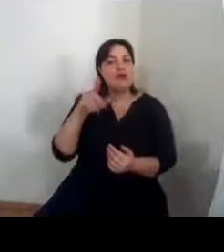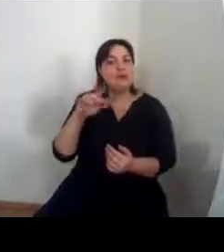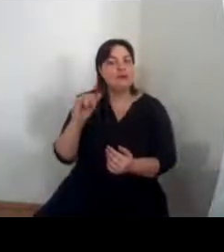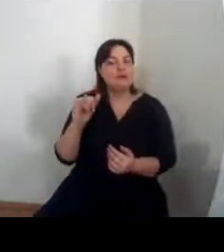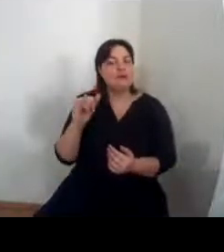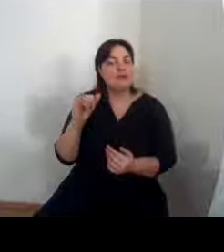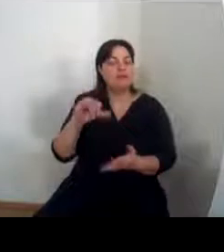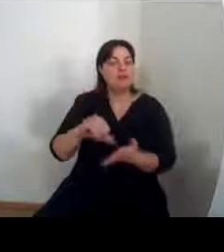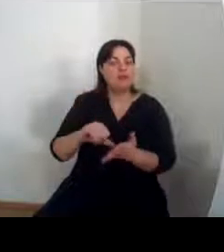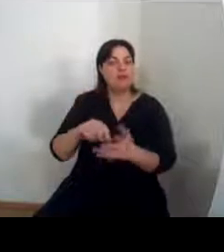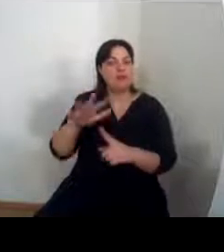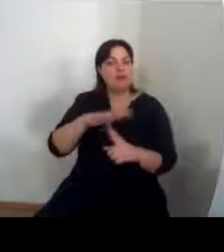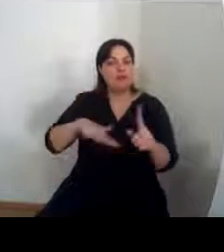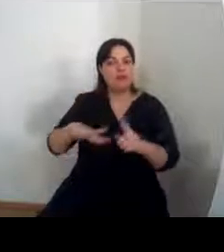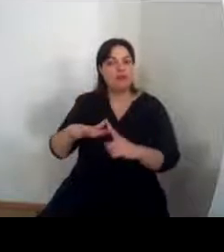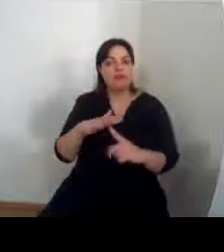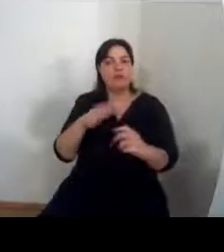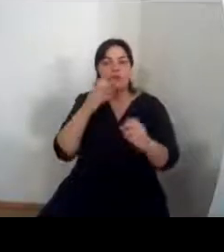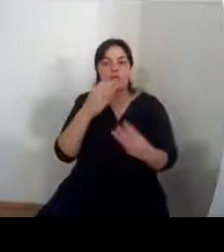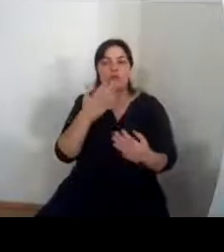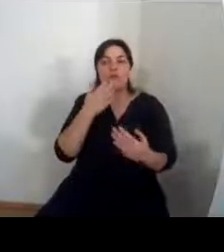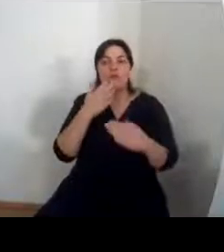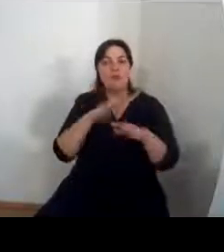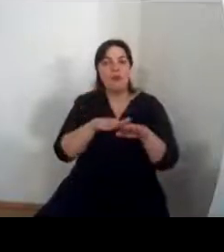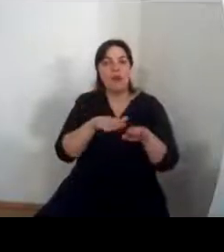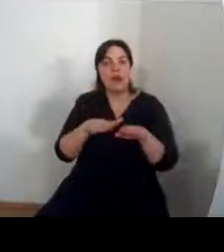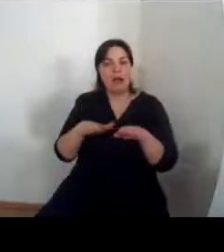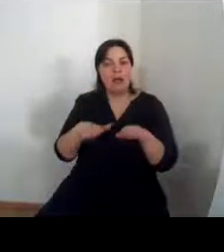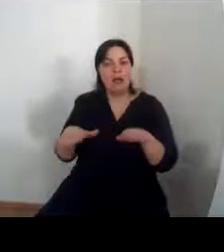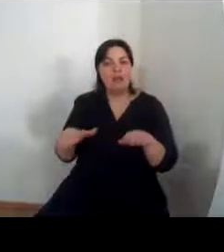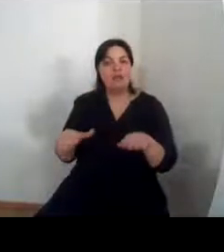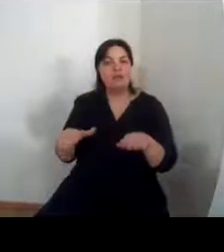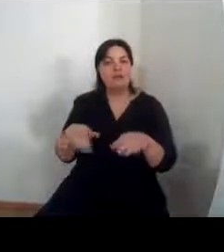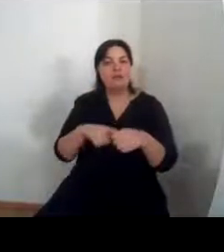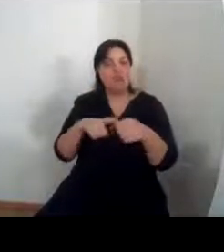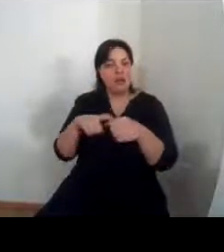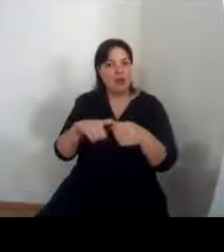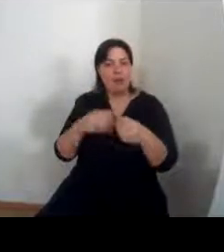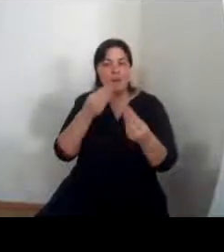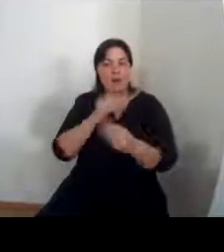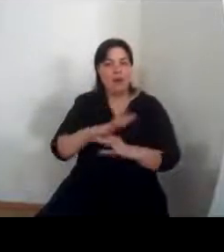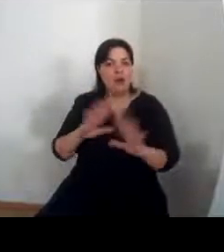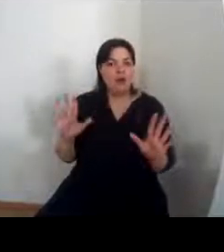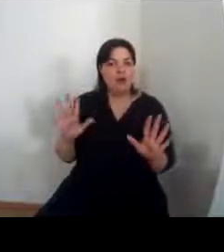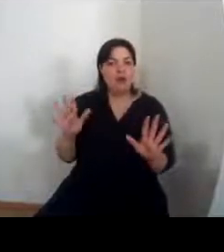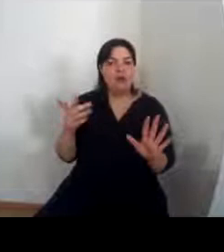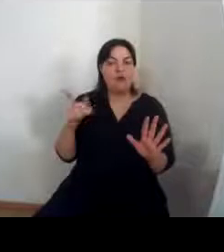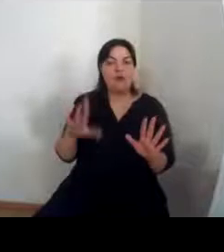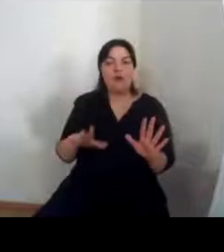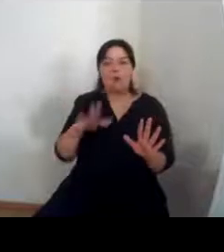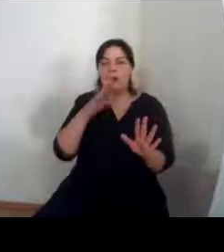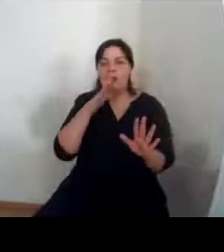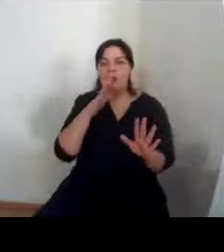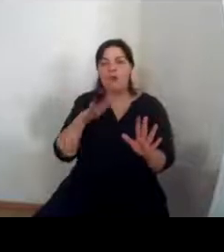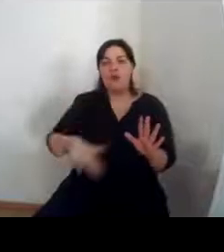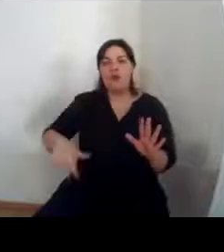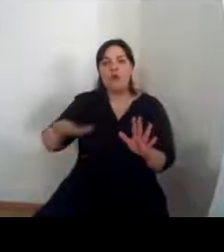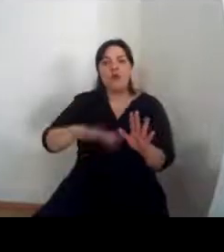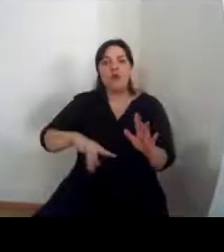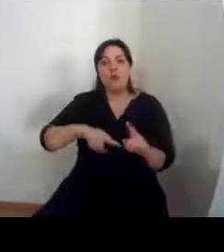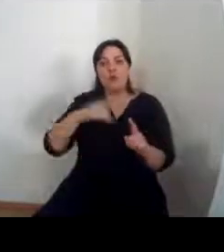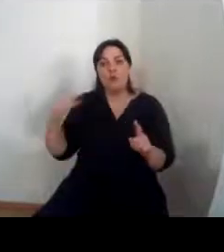y para el entorno, pues aparcamientos disuasorios, toda la mejora y la recuperación de Puerta Berrotana, de Puente de